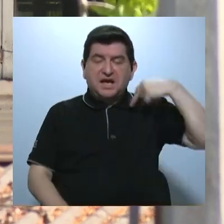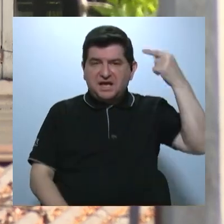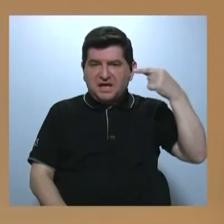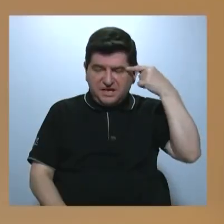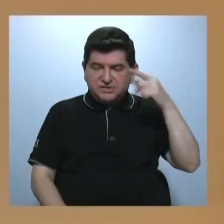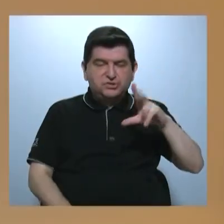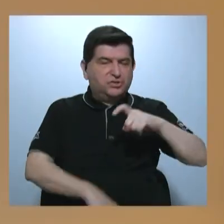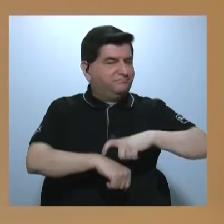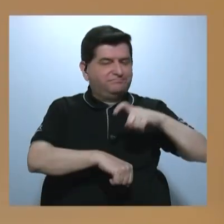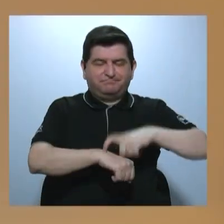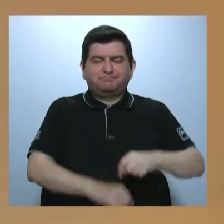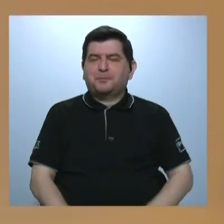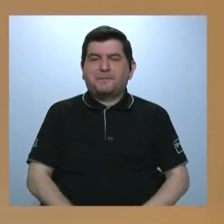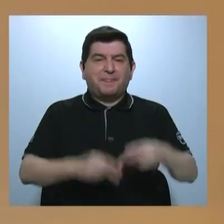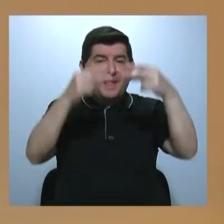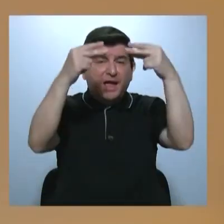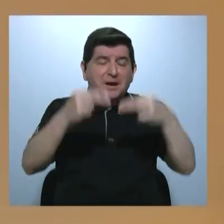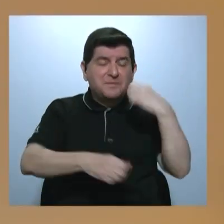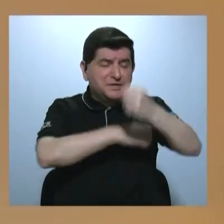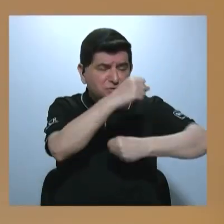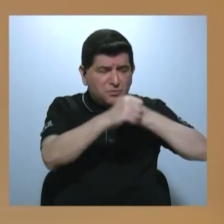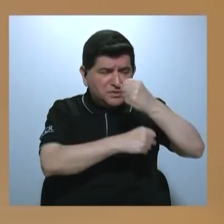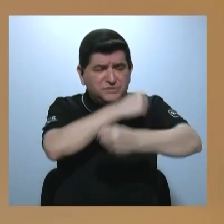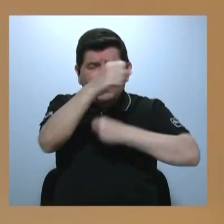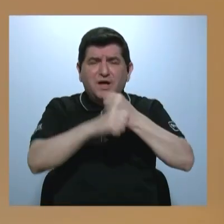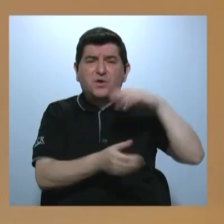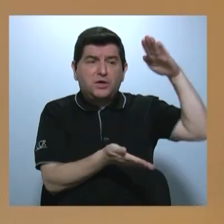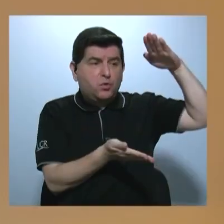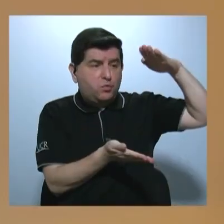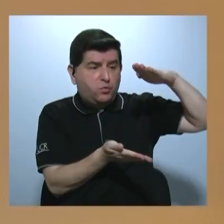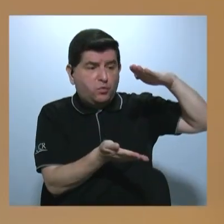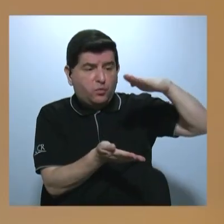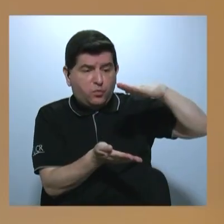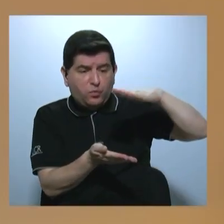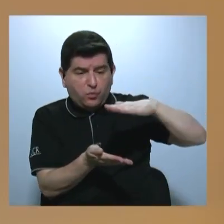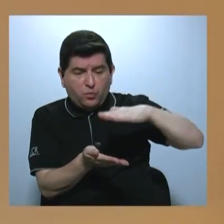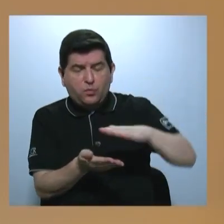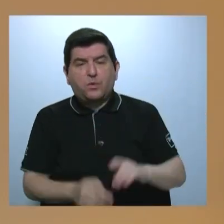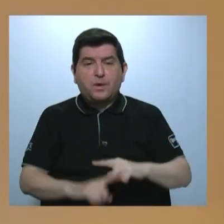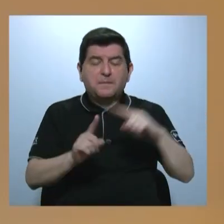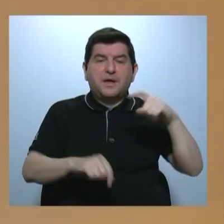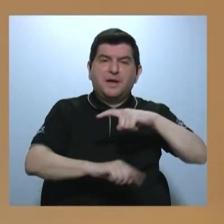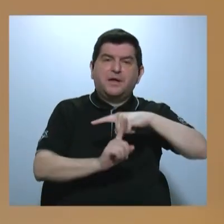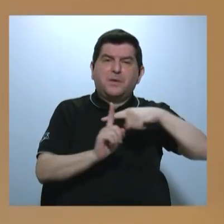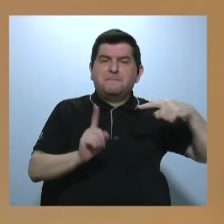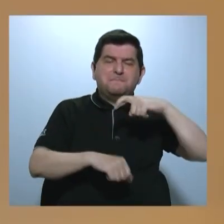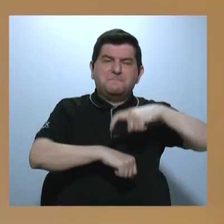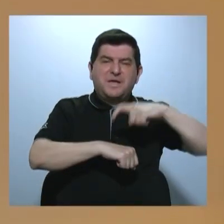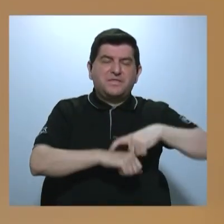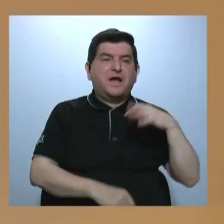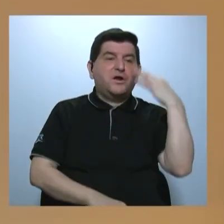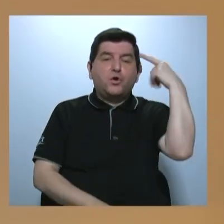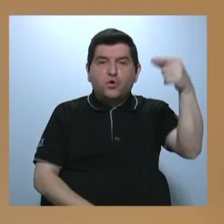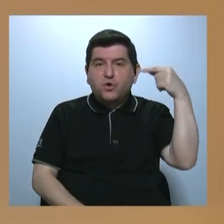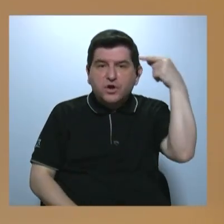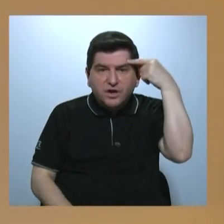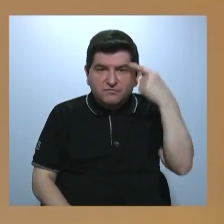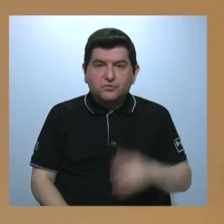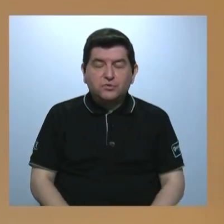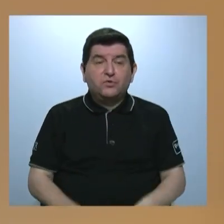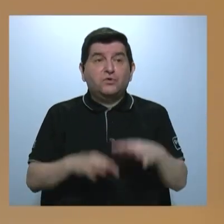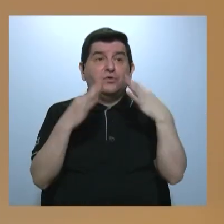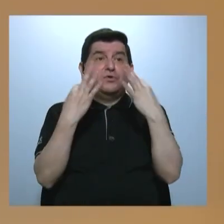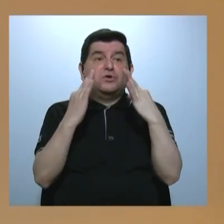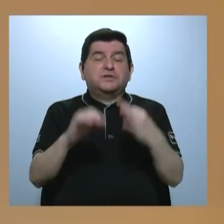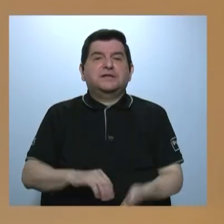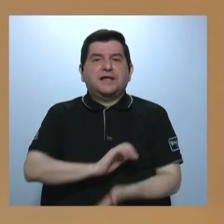no dio tiempo, el presupuesto cada año fue más bajo que el año anterior, pero en el mediano plazo y especialmente con la próxima administración hay que esperar